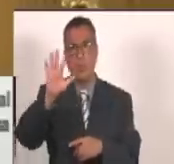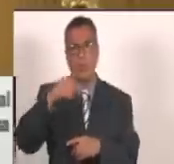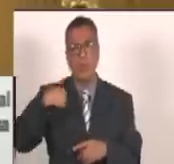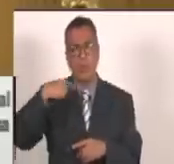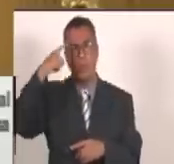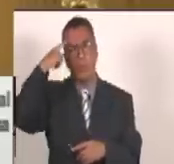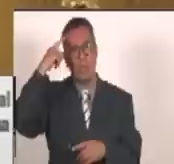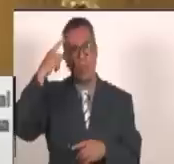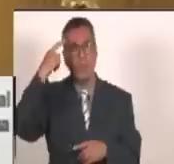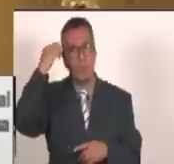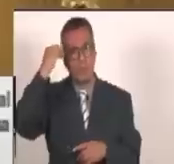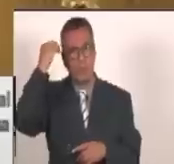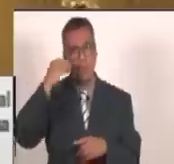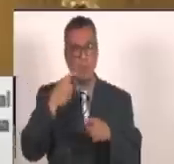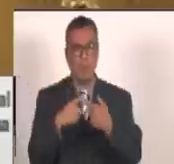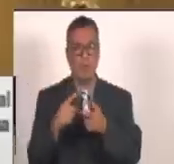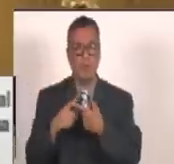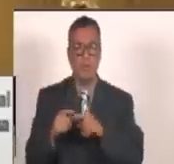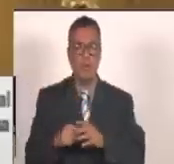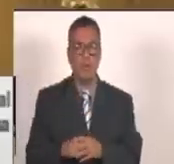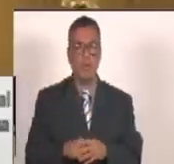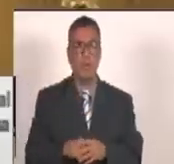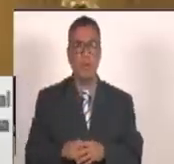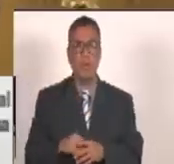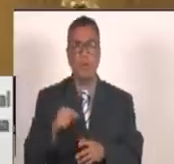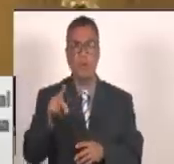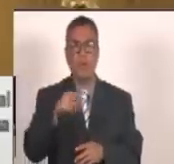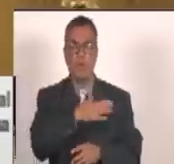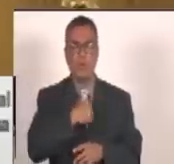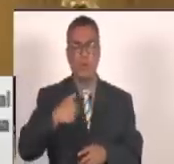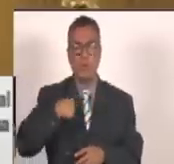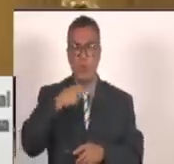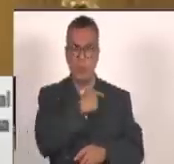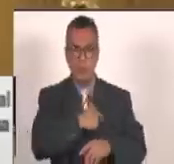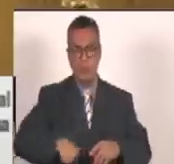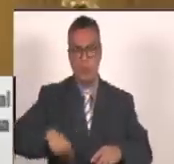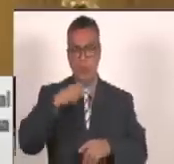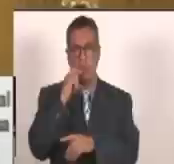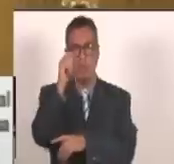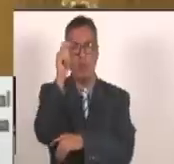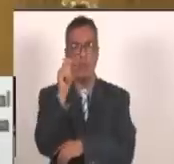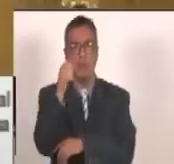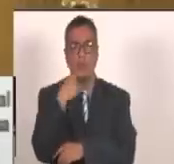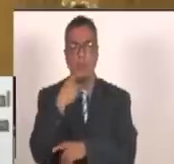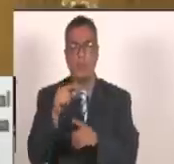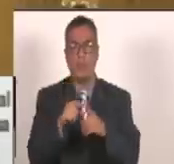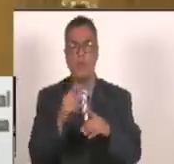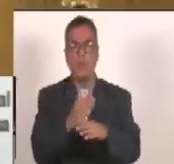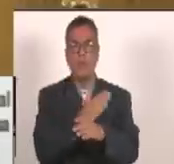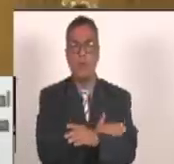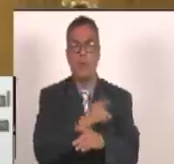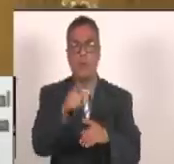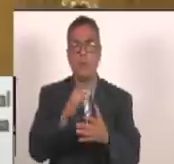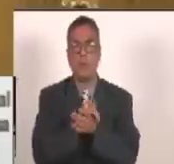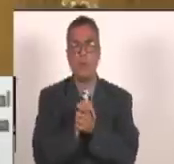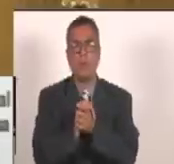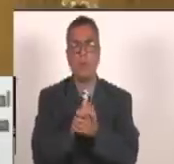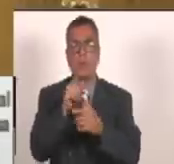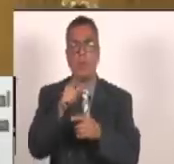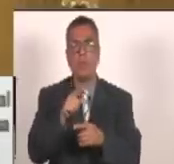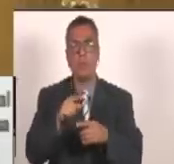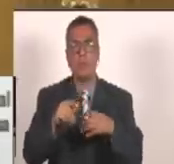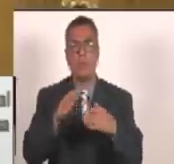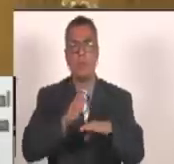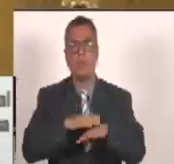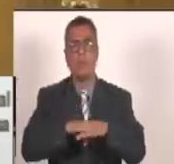aunque sea pensando distinto. No quisiera, señor presidente, señores diputados, expresar, sin antes expresar mi solidaridad con la